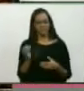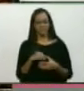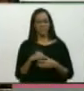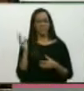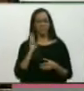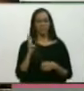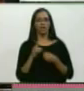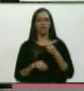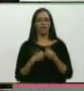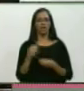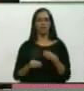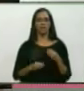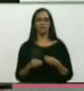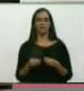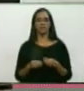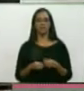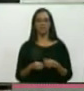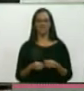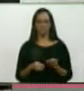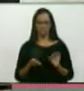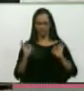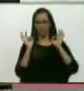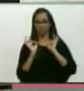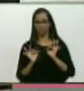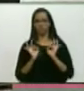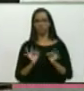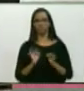Venezuela lo hace y con la merma, digamos,